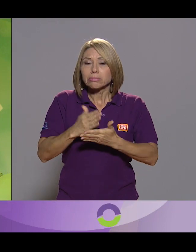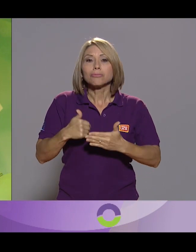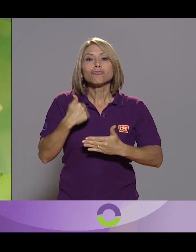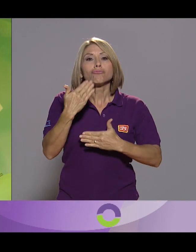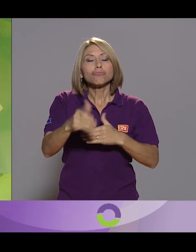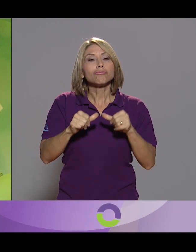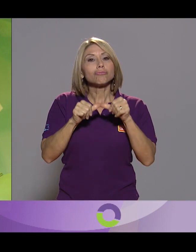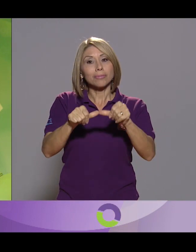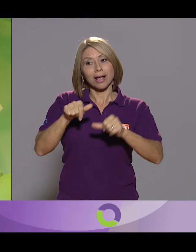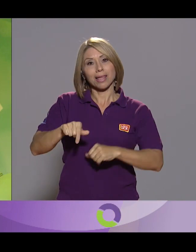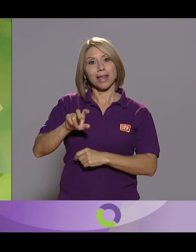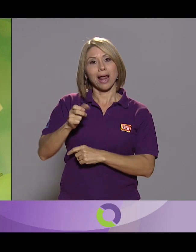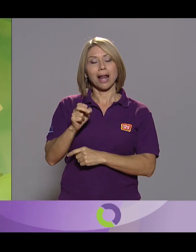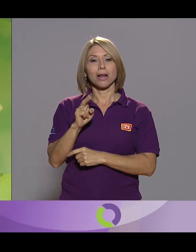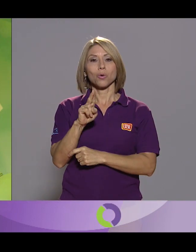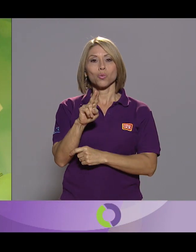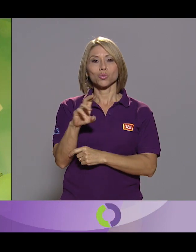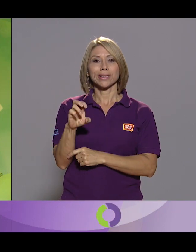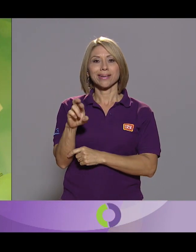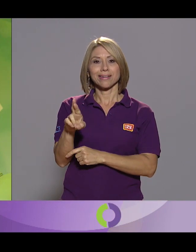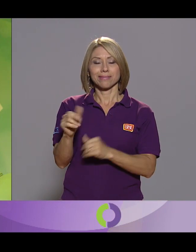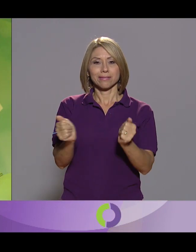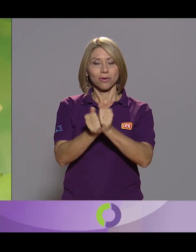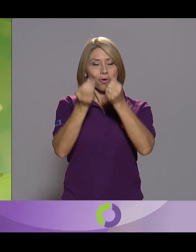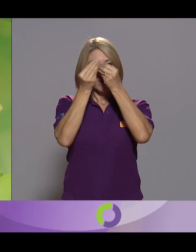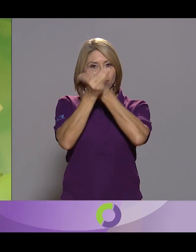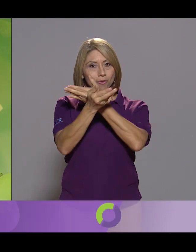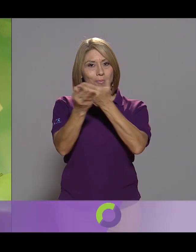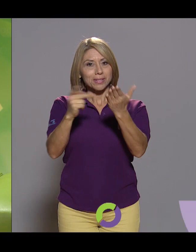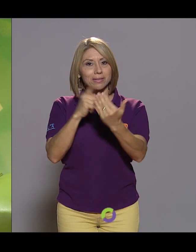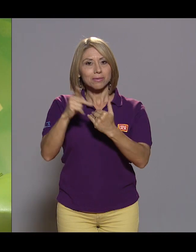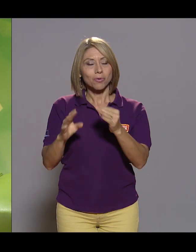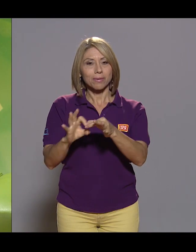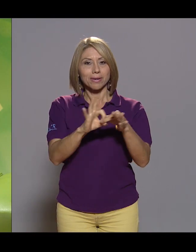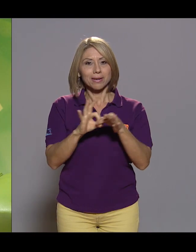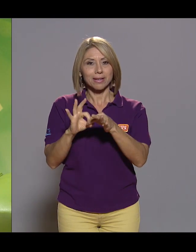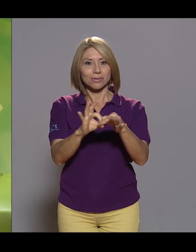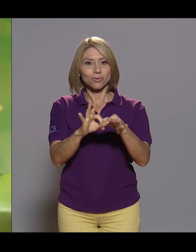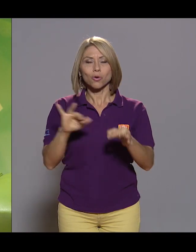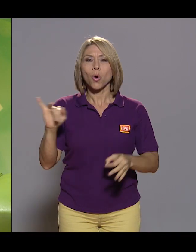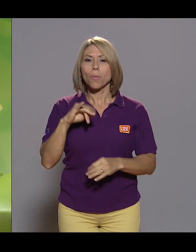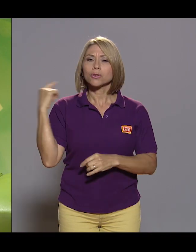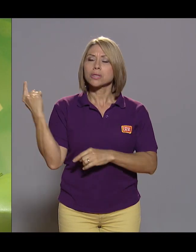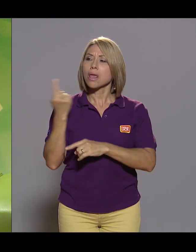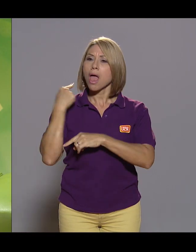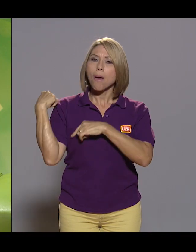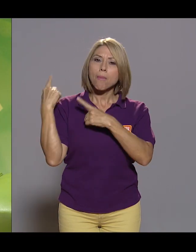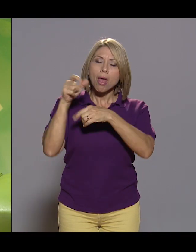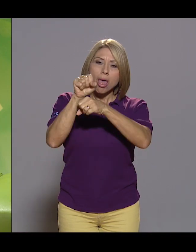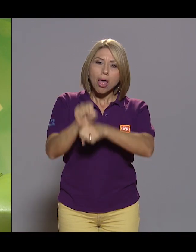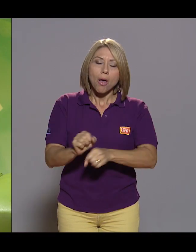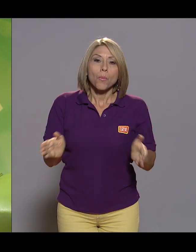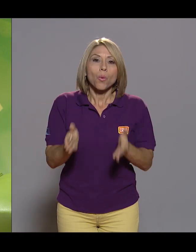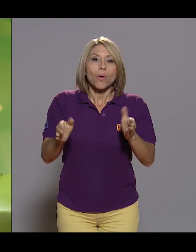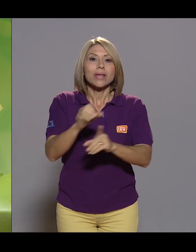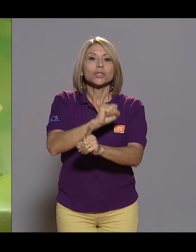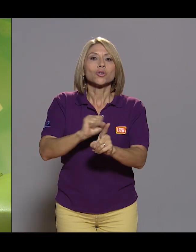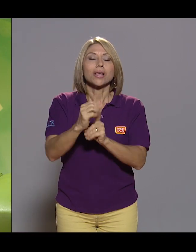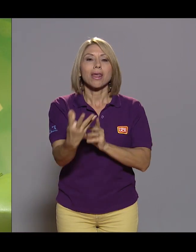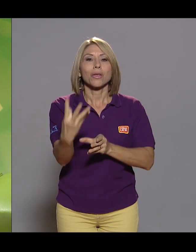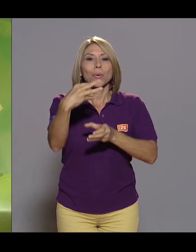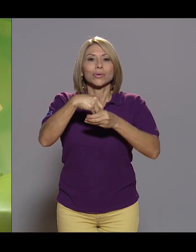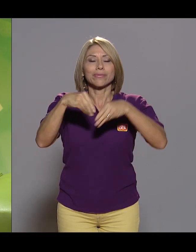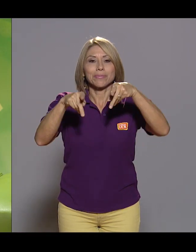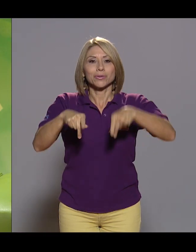pausa, pero ya volvemos acá en Canal UCR con esta información de Nexos que, como siempre, promueve una sociedad más inclusiva para